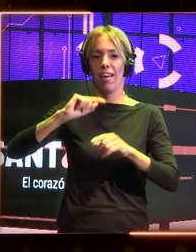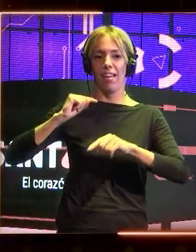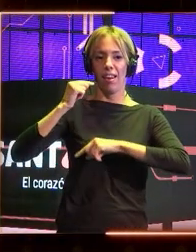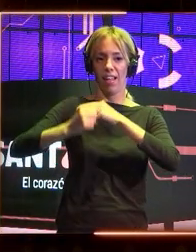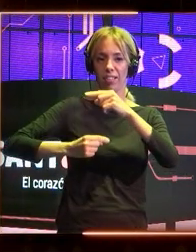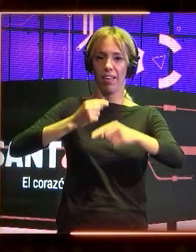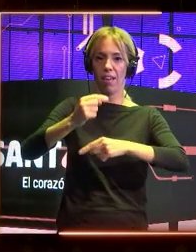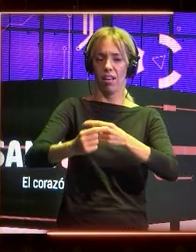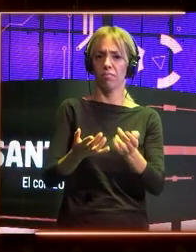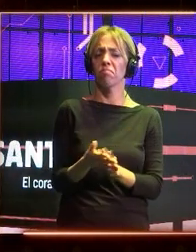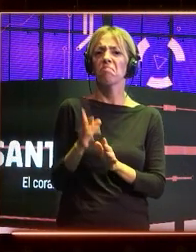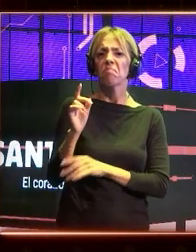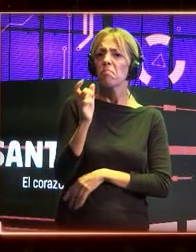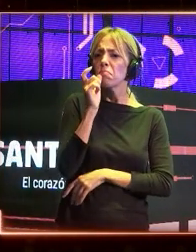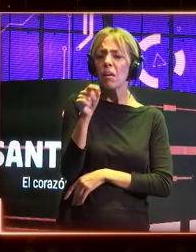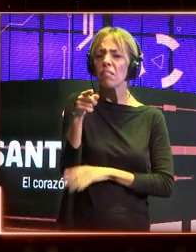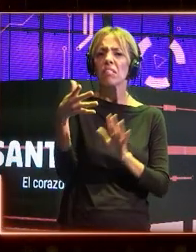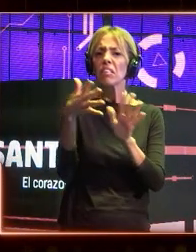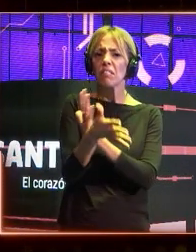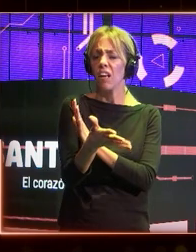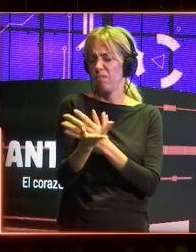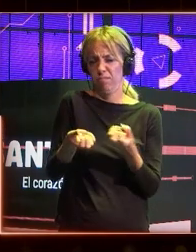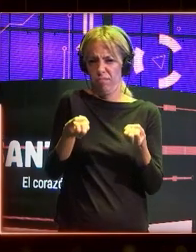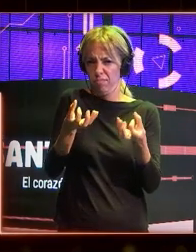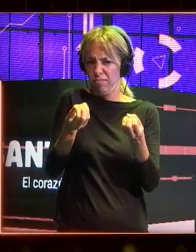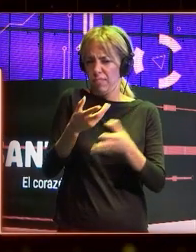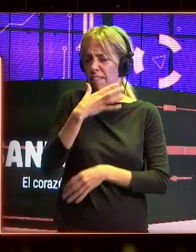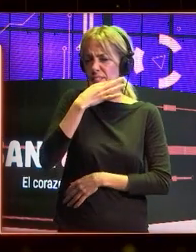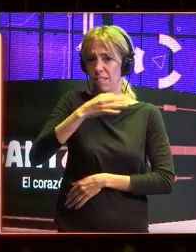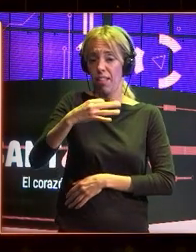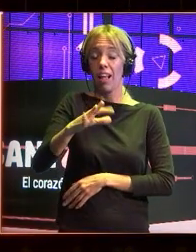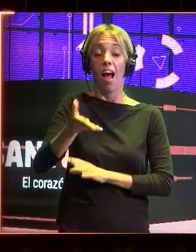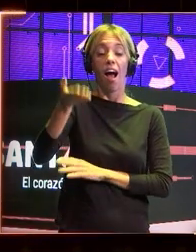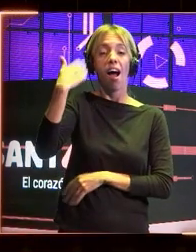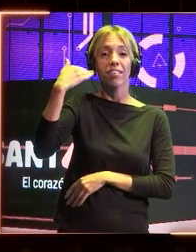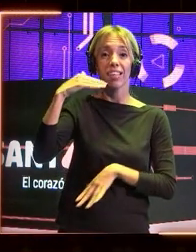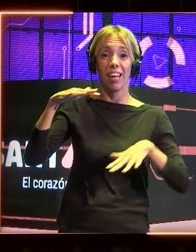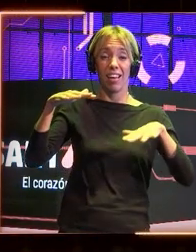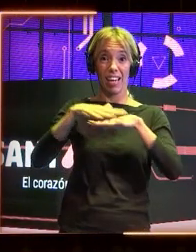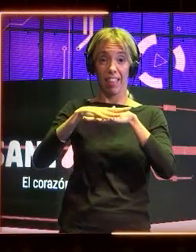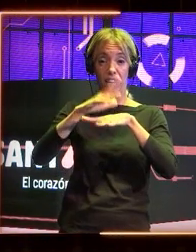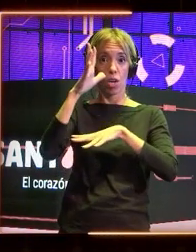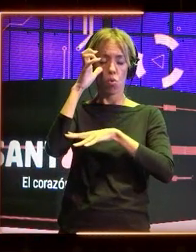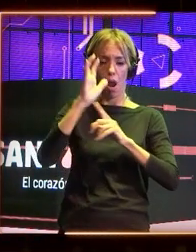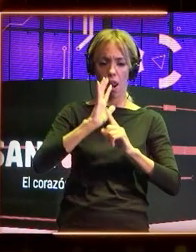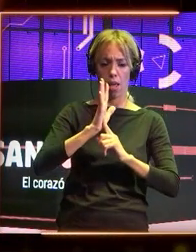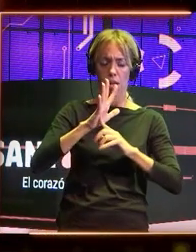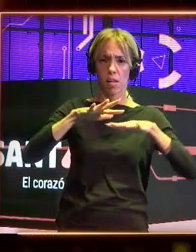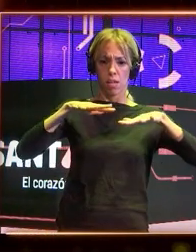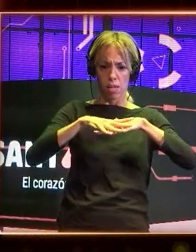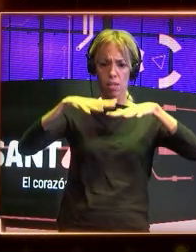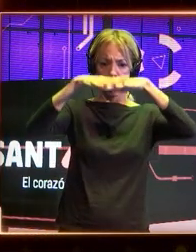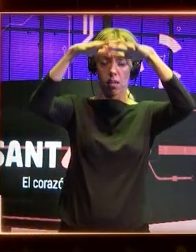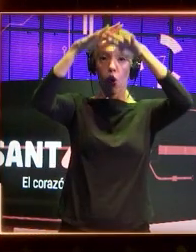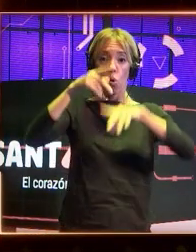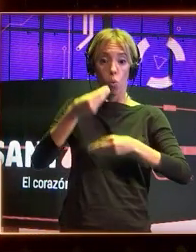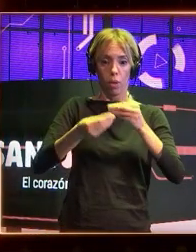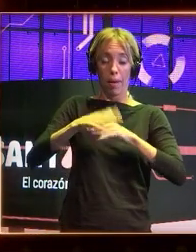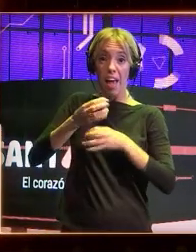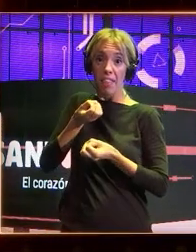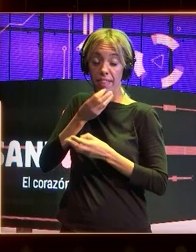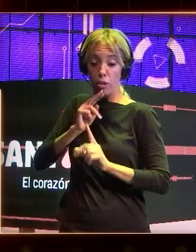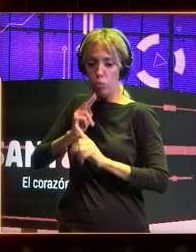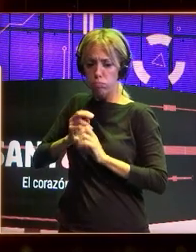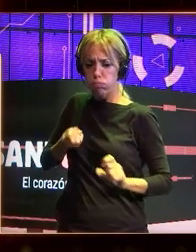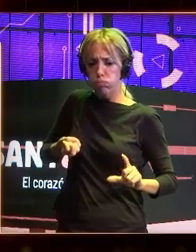ía generativa se explica muy sencillo Si antes usábamos a estas redes neuronales para que aprendieran patrones de los datos que le